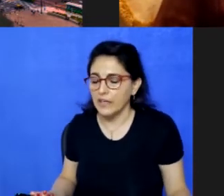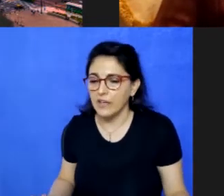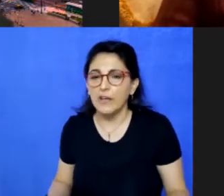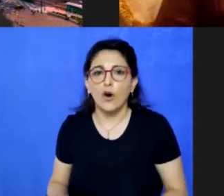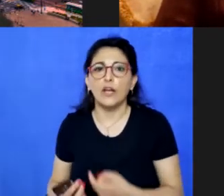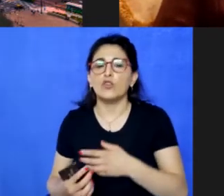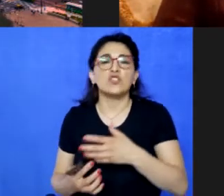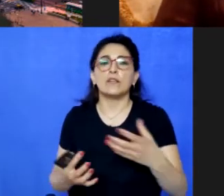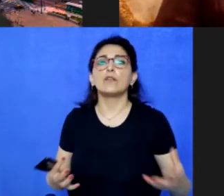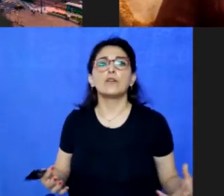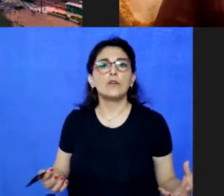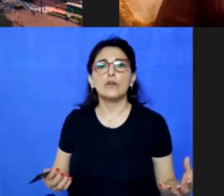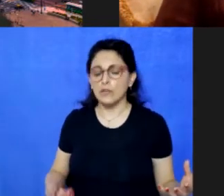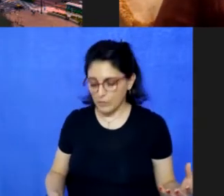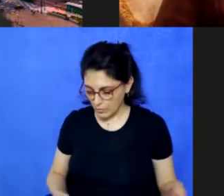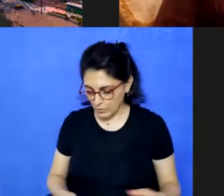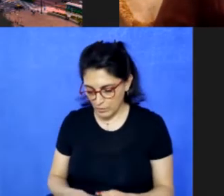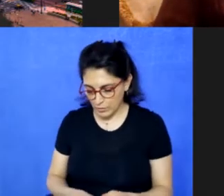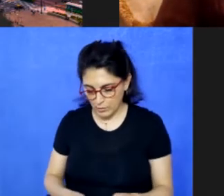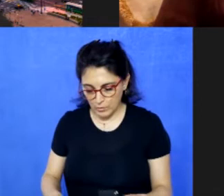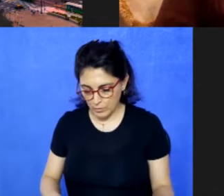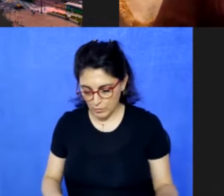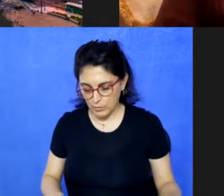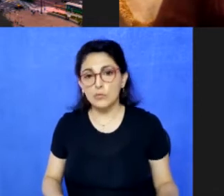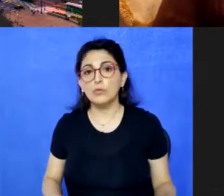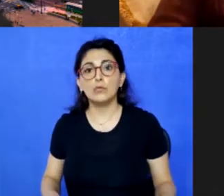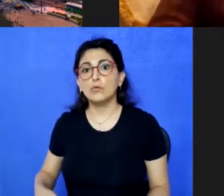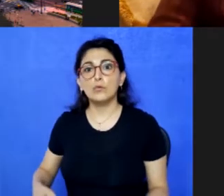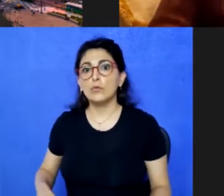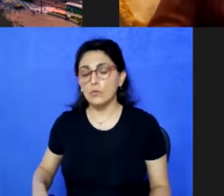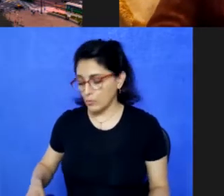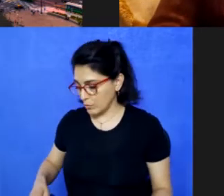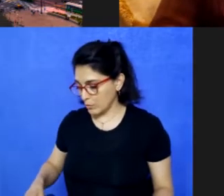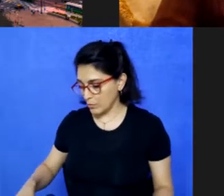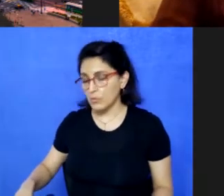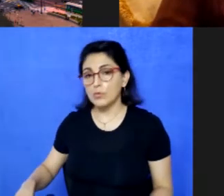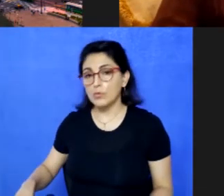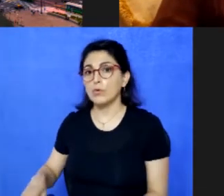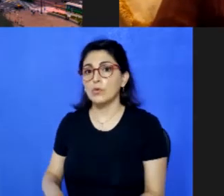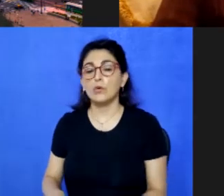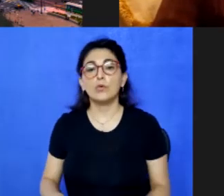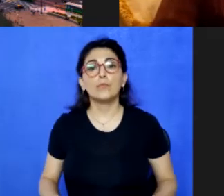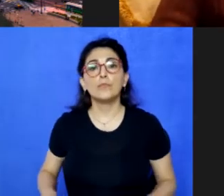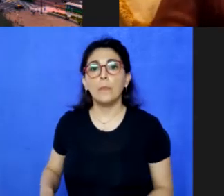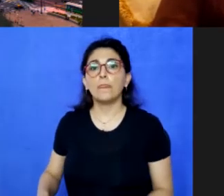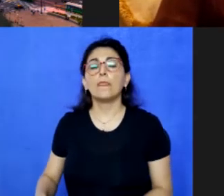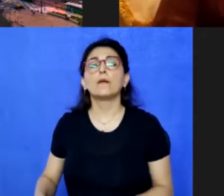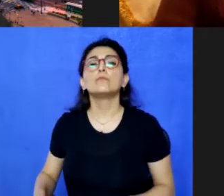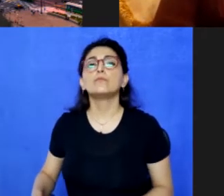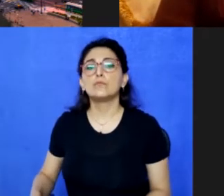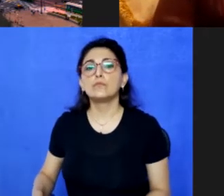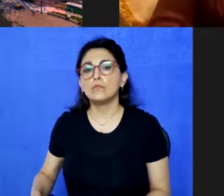que... No, Analia, no es blando, porque blando en el sentido que es blando. No es friable, o sea, es